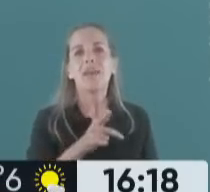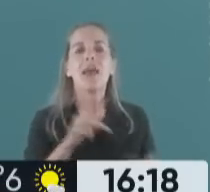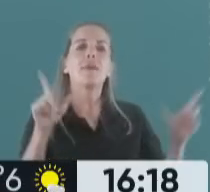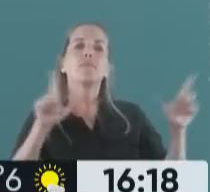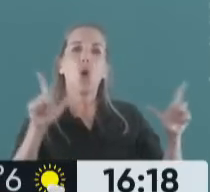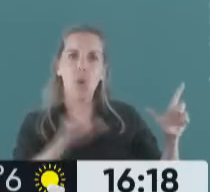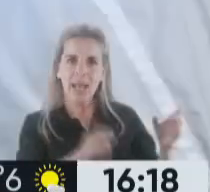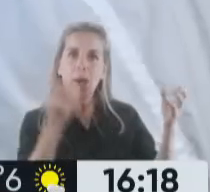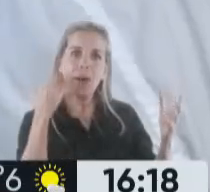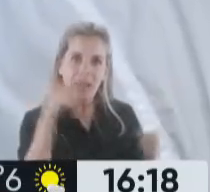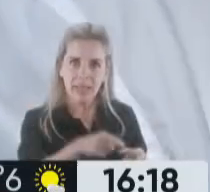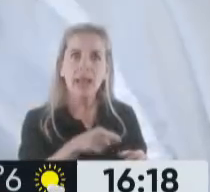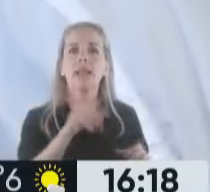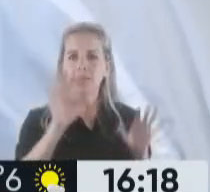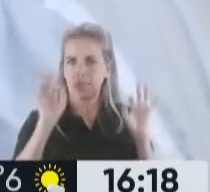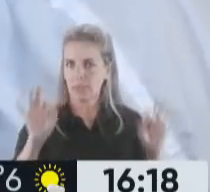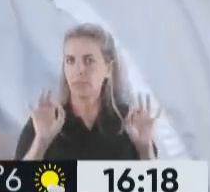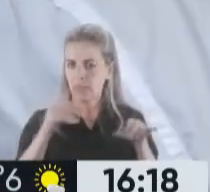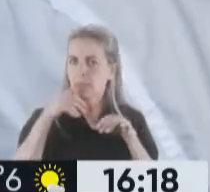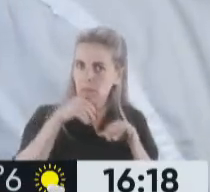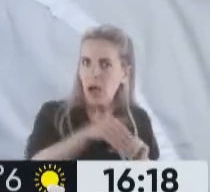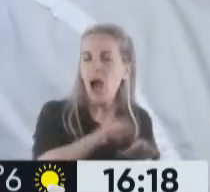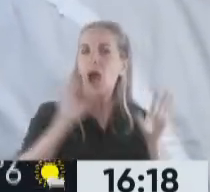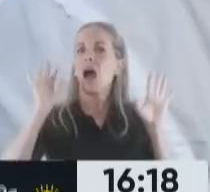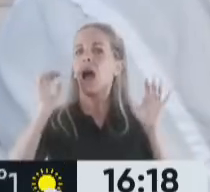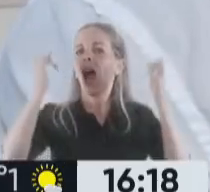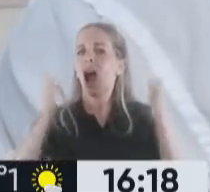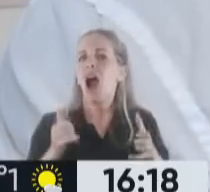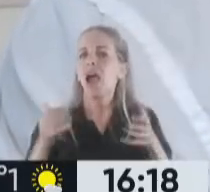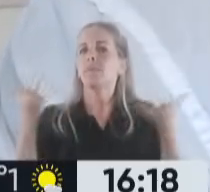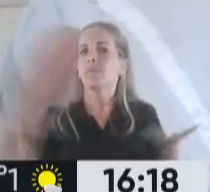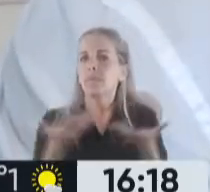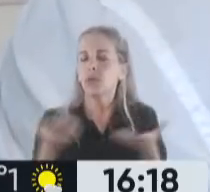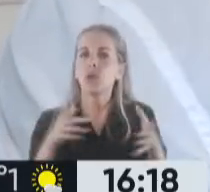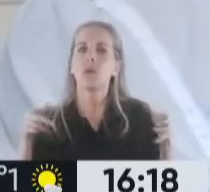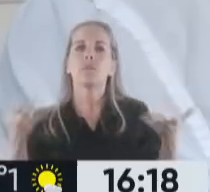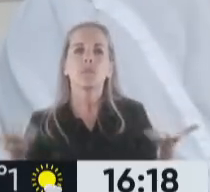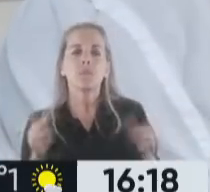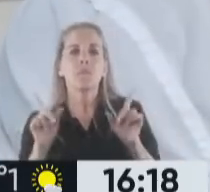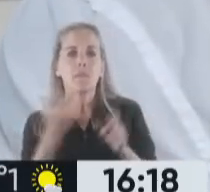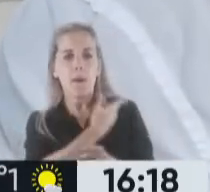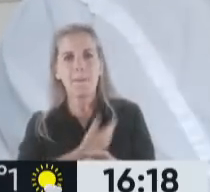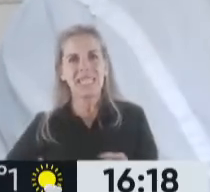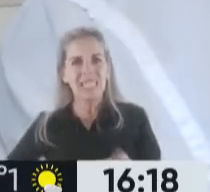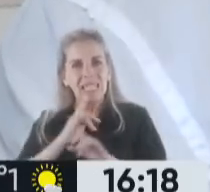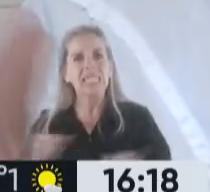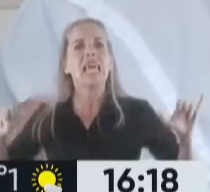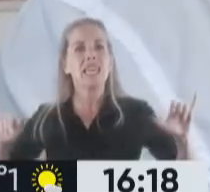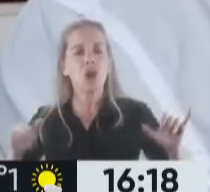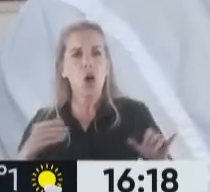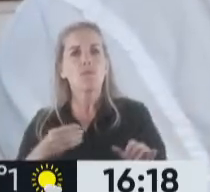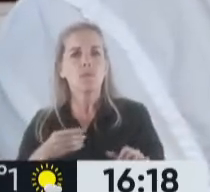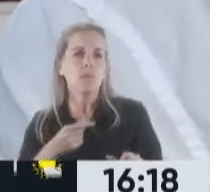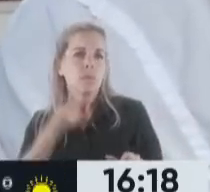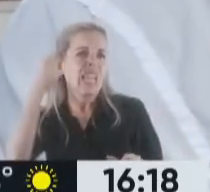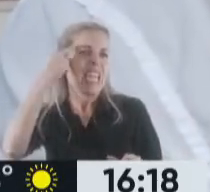buenas tardes. estás? Justamente a partir de esto, más allá de los supuestos off, el presidente ha manifestado justamente su intención de presentarse